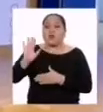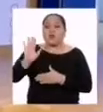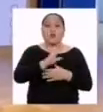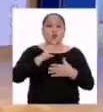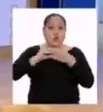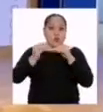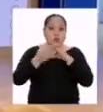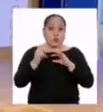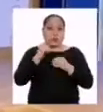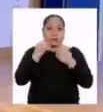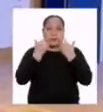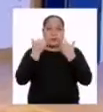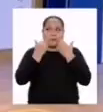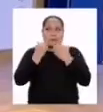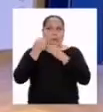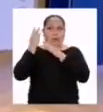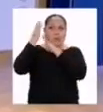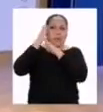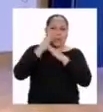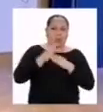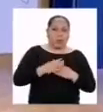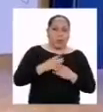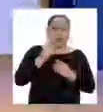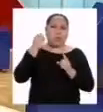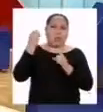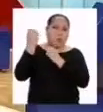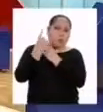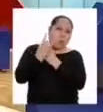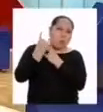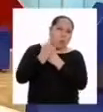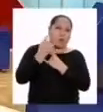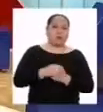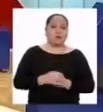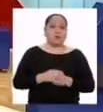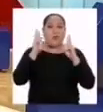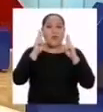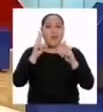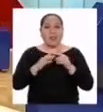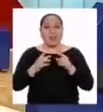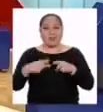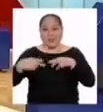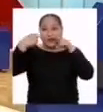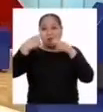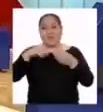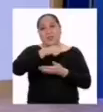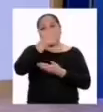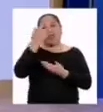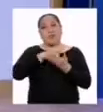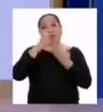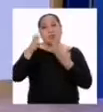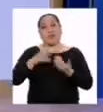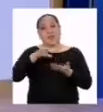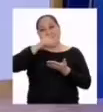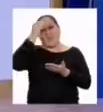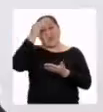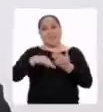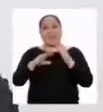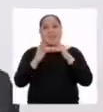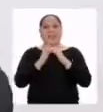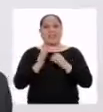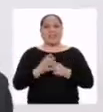historias, sin miedo a sufrir críticas o burlas. Espero nos podamos ver pronto en otro programa de Aprendo en